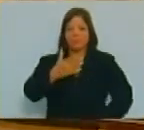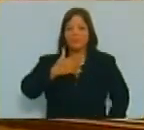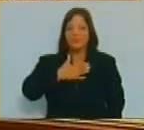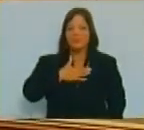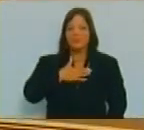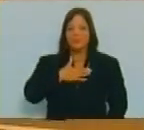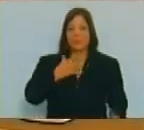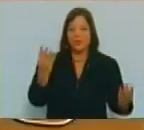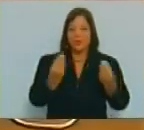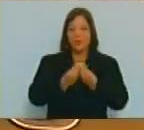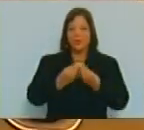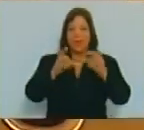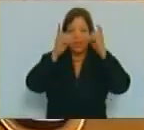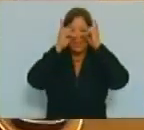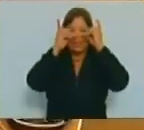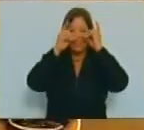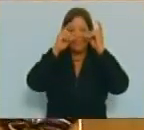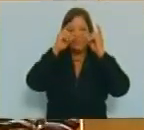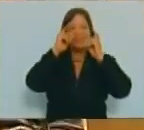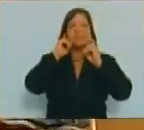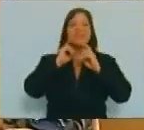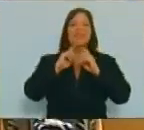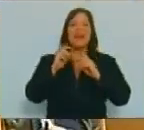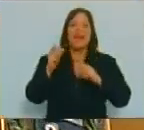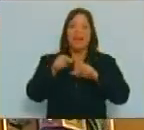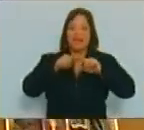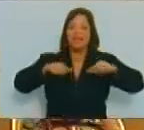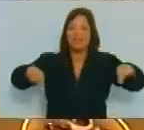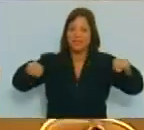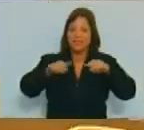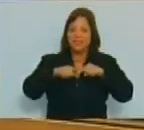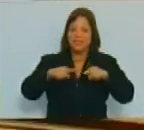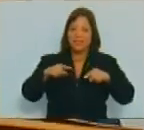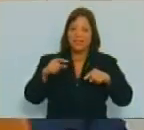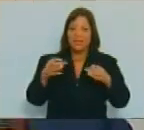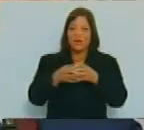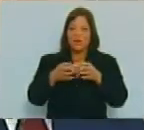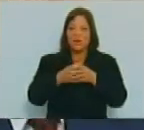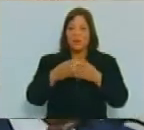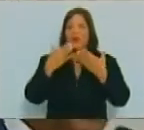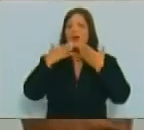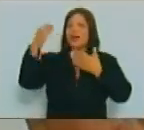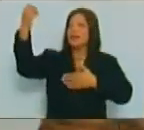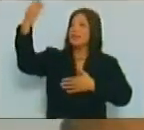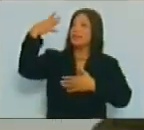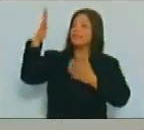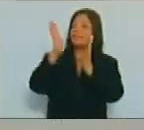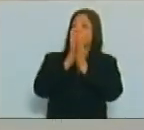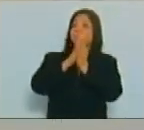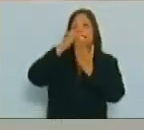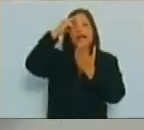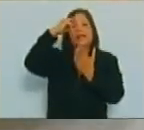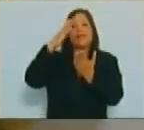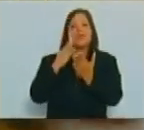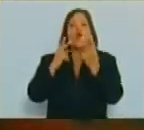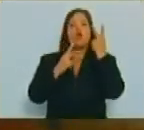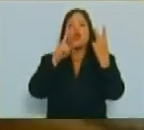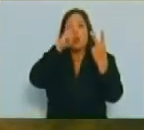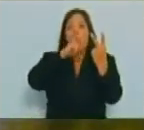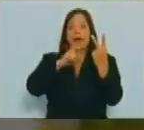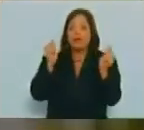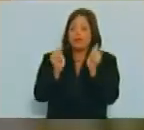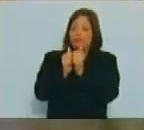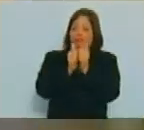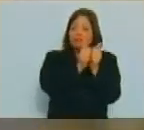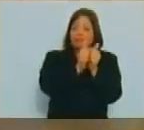también condensa en miraflores tuve la gracia de dios de ser dos años el can del